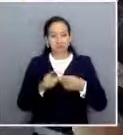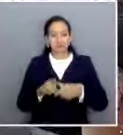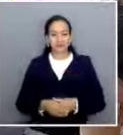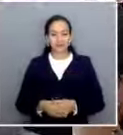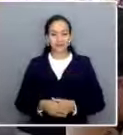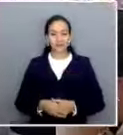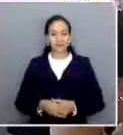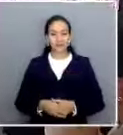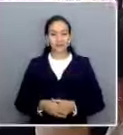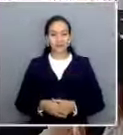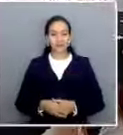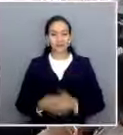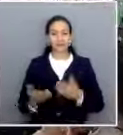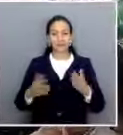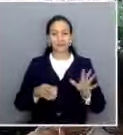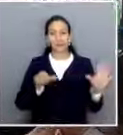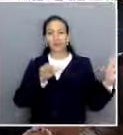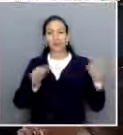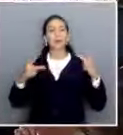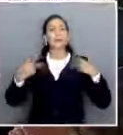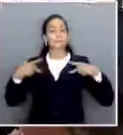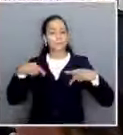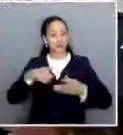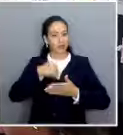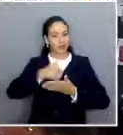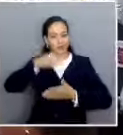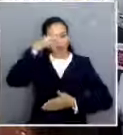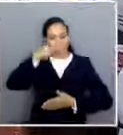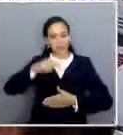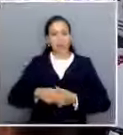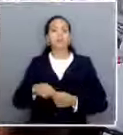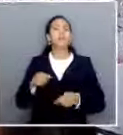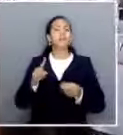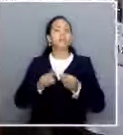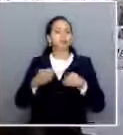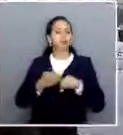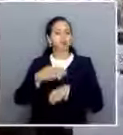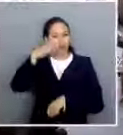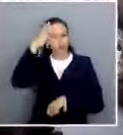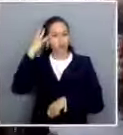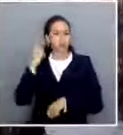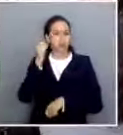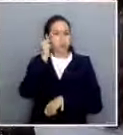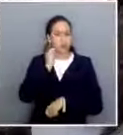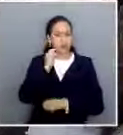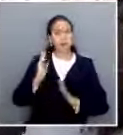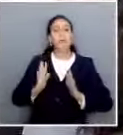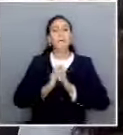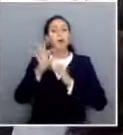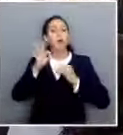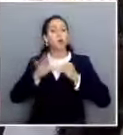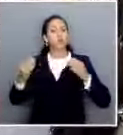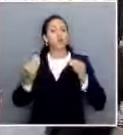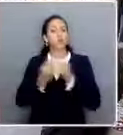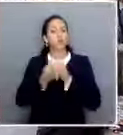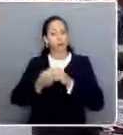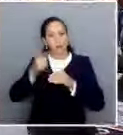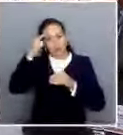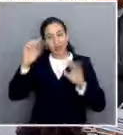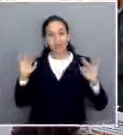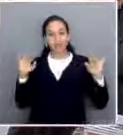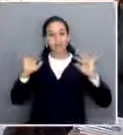Cerca de 600 personas de la Ciudad de México, Morelos y Guerrero participaron en la última sesión del Encuentro Nacional para una Agenda de